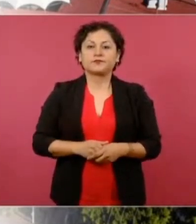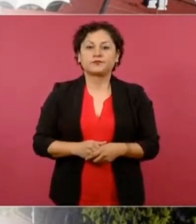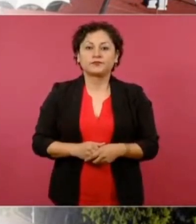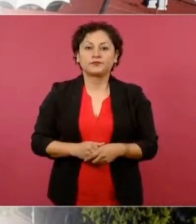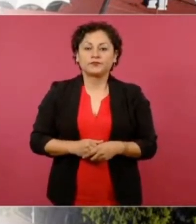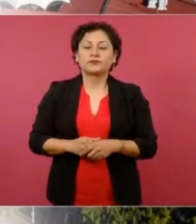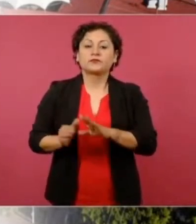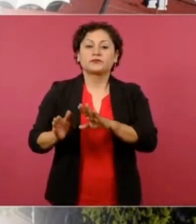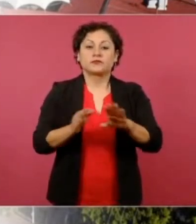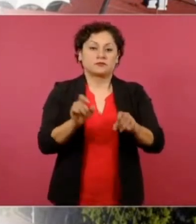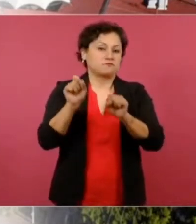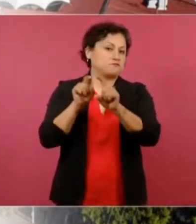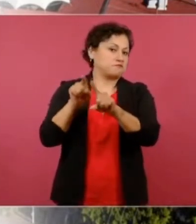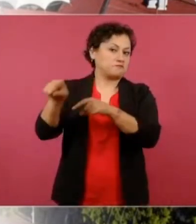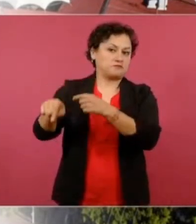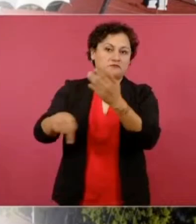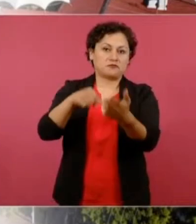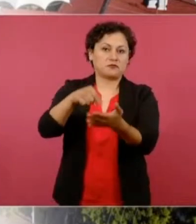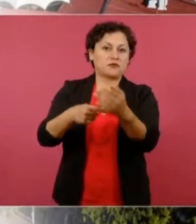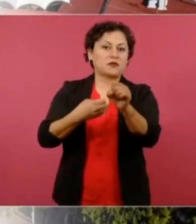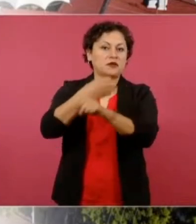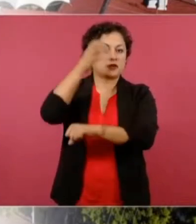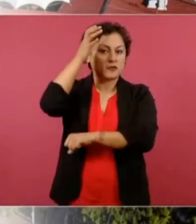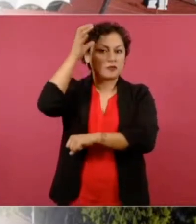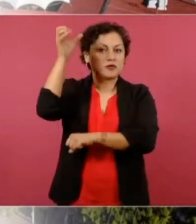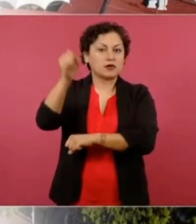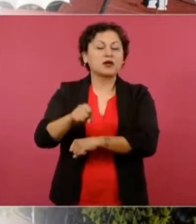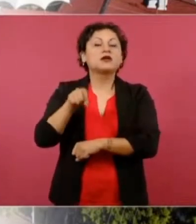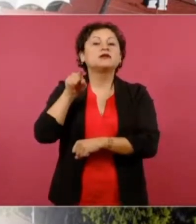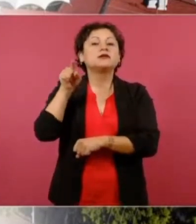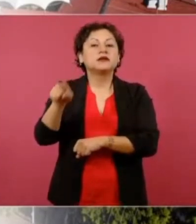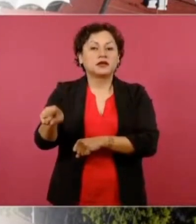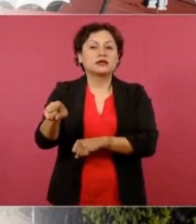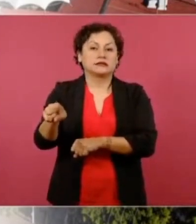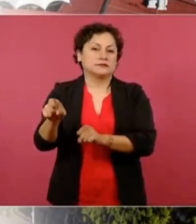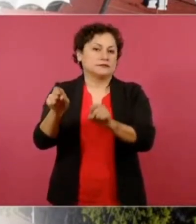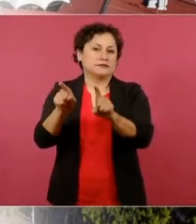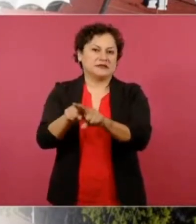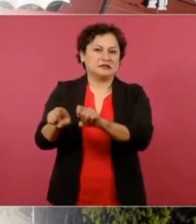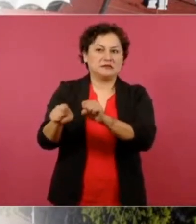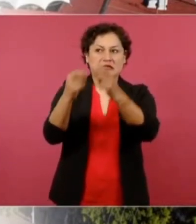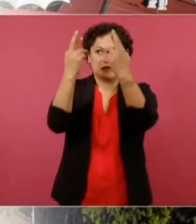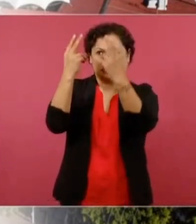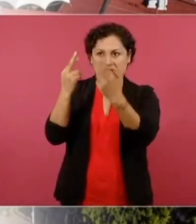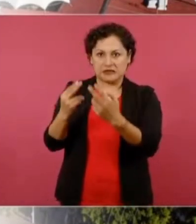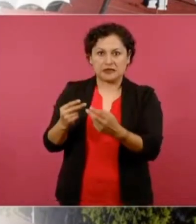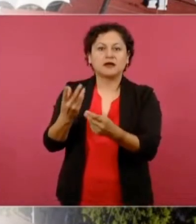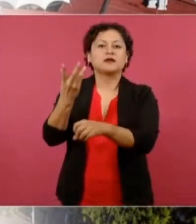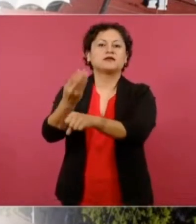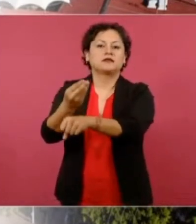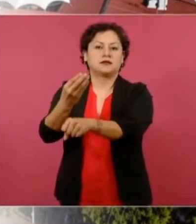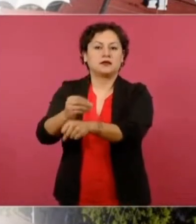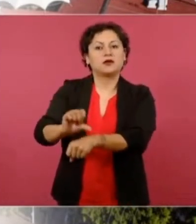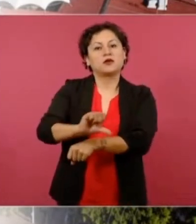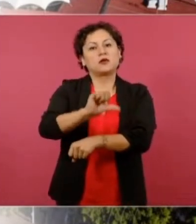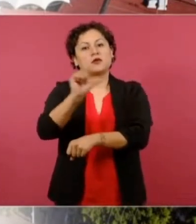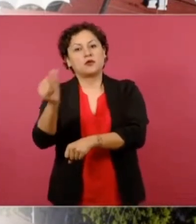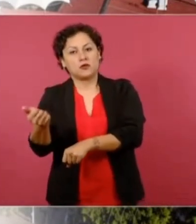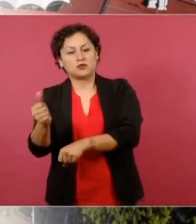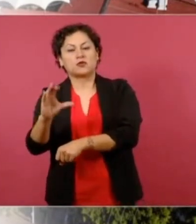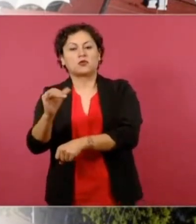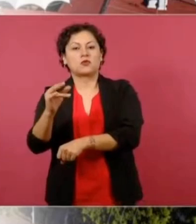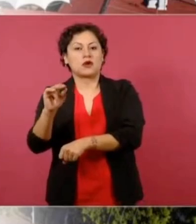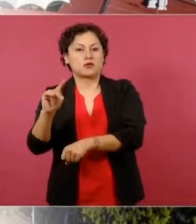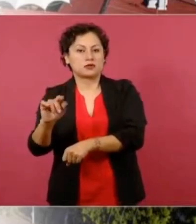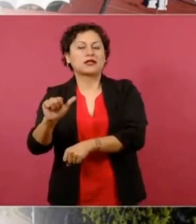También allá en Morelos se concluyó la obra afectada por el sismo en Seguro Social en Cuautla y se está trabajando actualmente